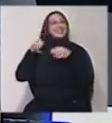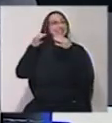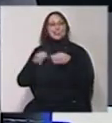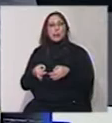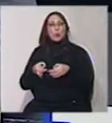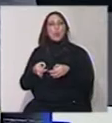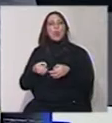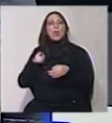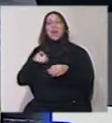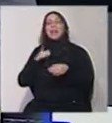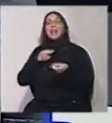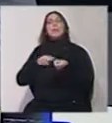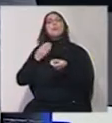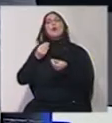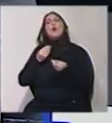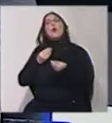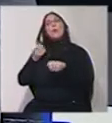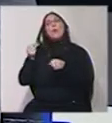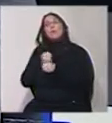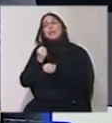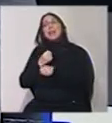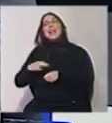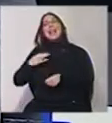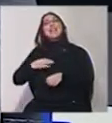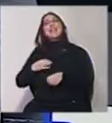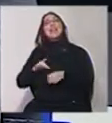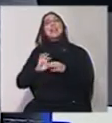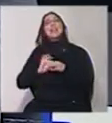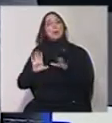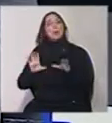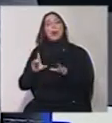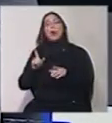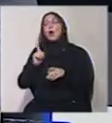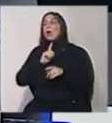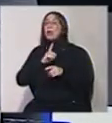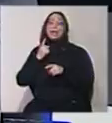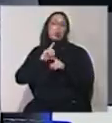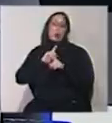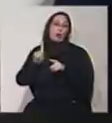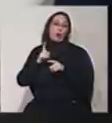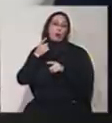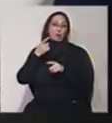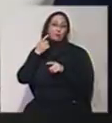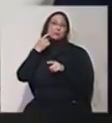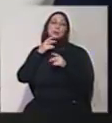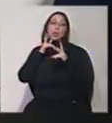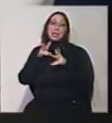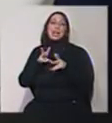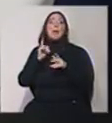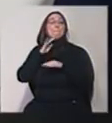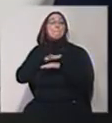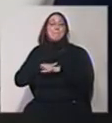las dinámicas características de la vida en democracia, aunque no más sea, y fíjense que estoy señalando solo el